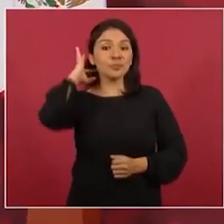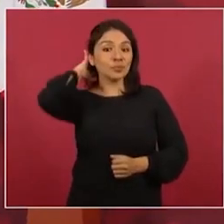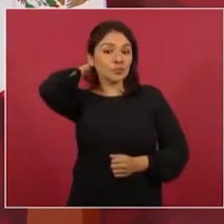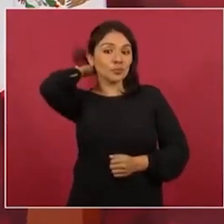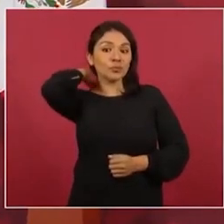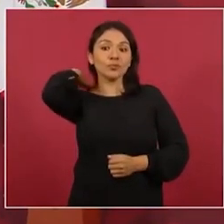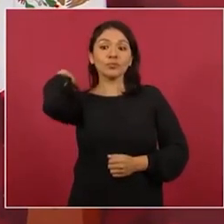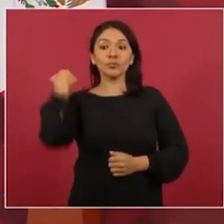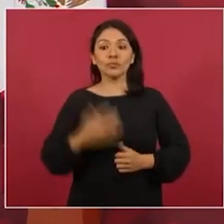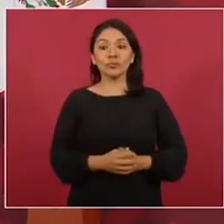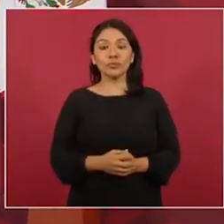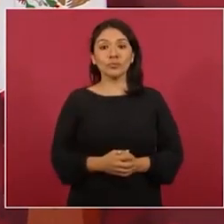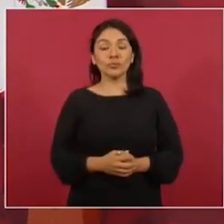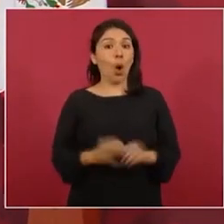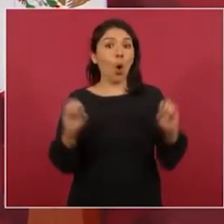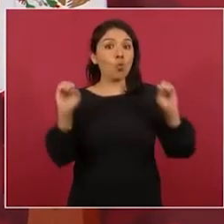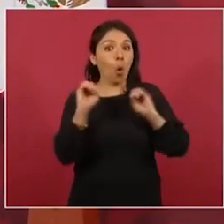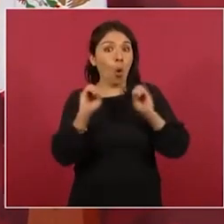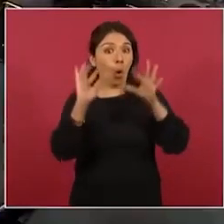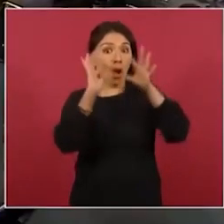¿no aclararon?